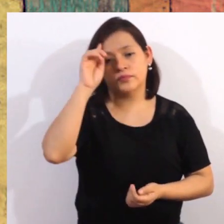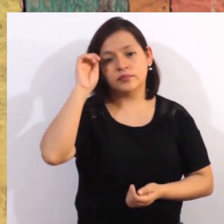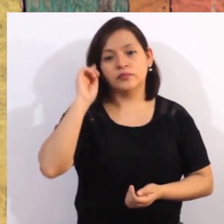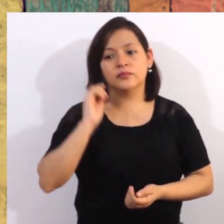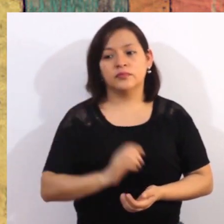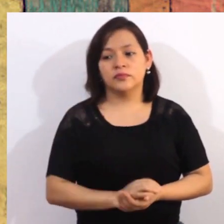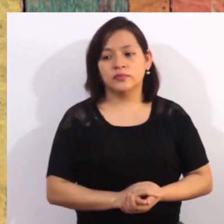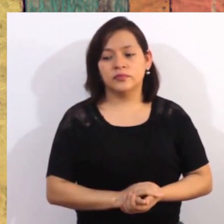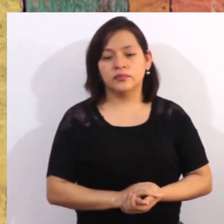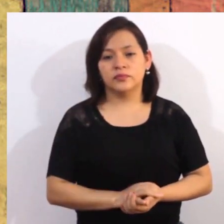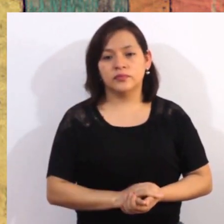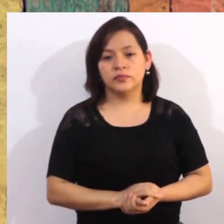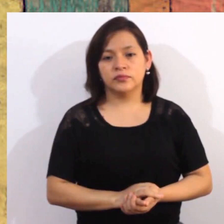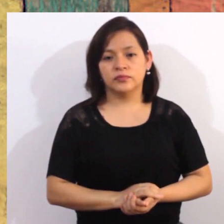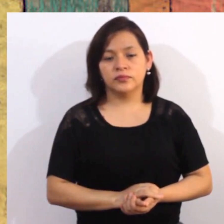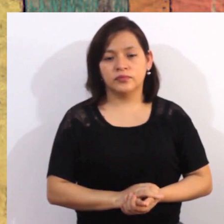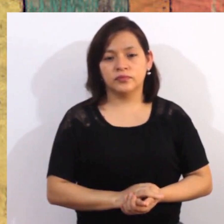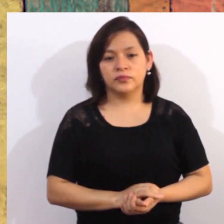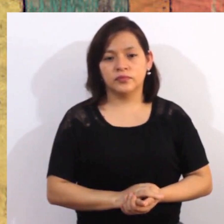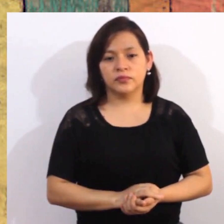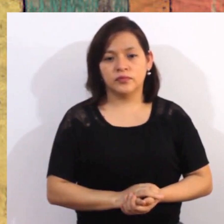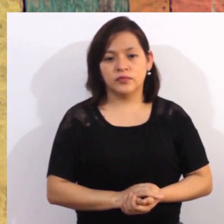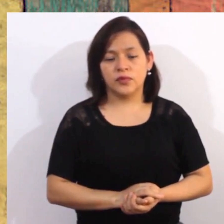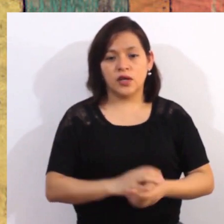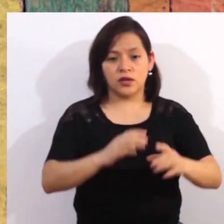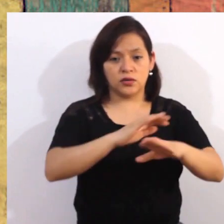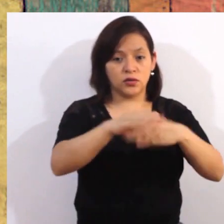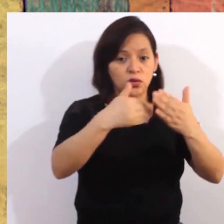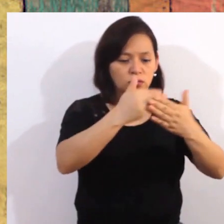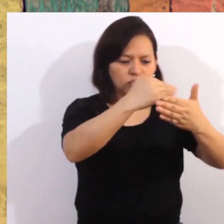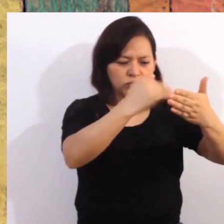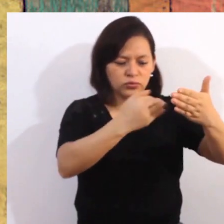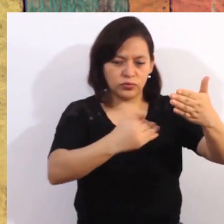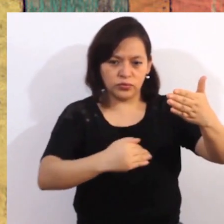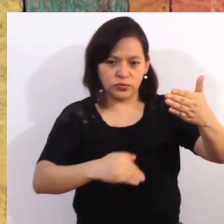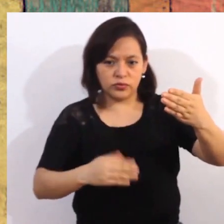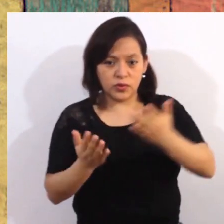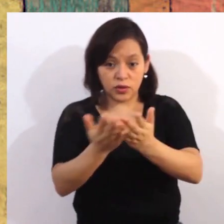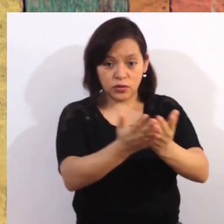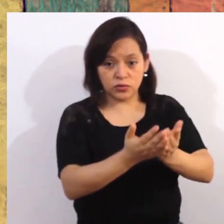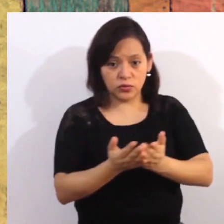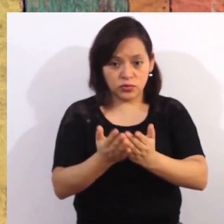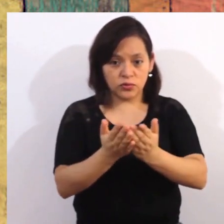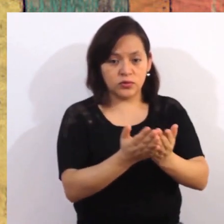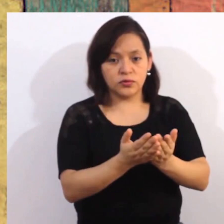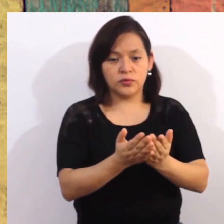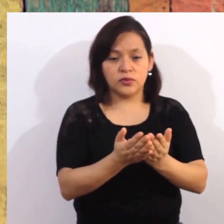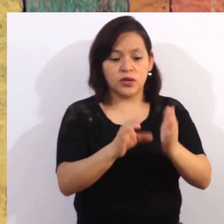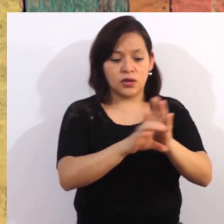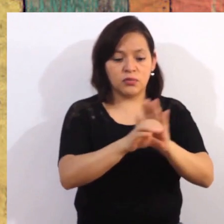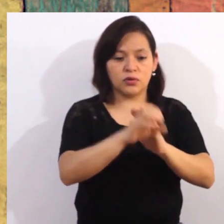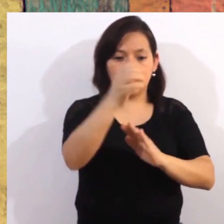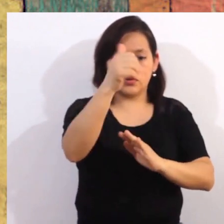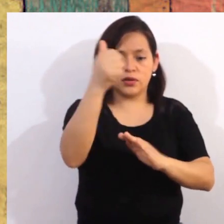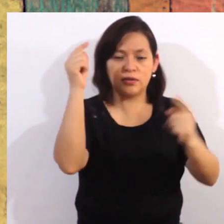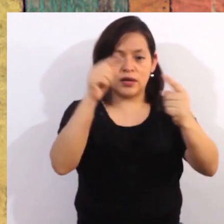Ahora, algo que tenemos que entender. Este bloque 10, 11 y 12 son de alto